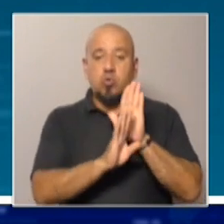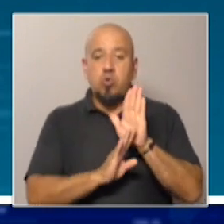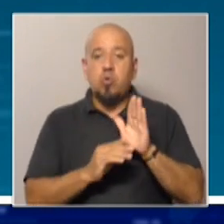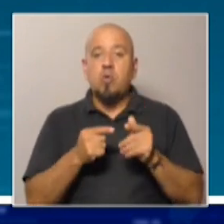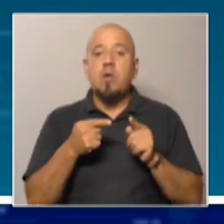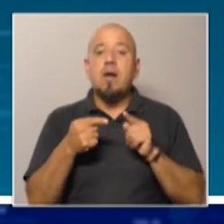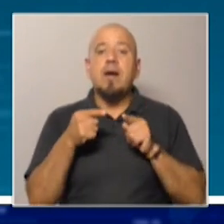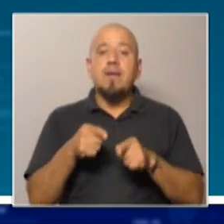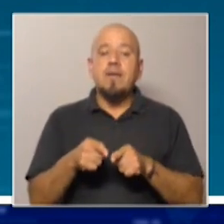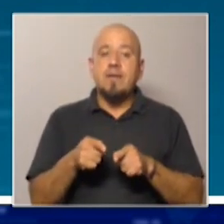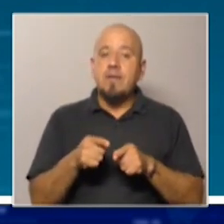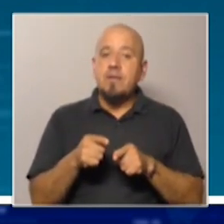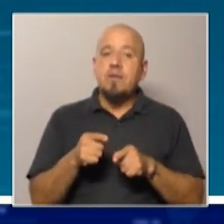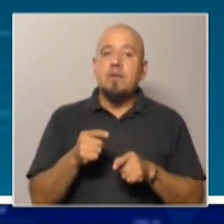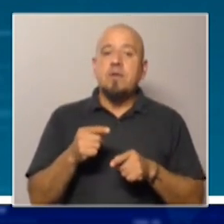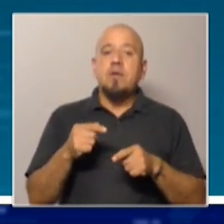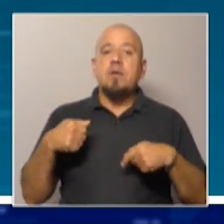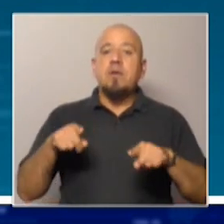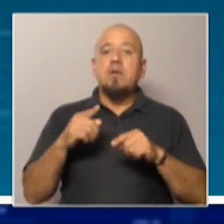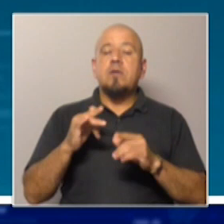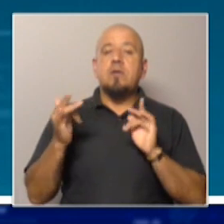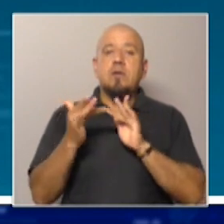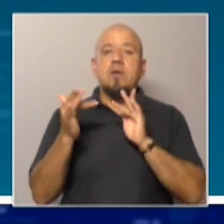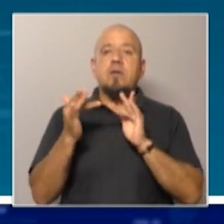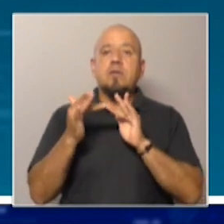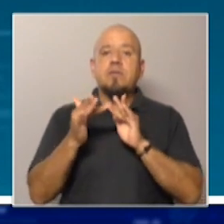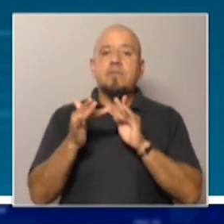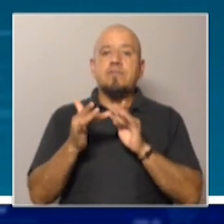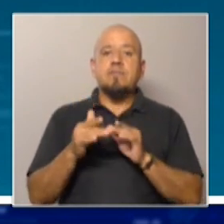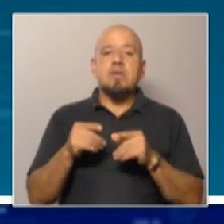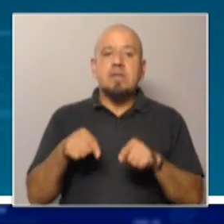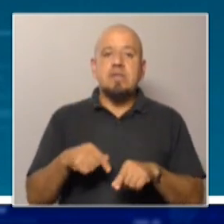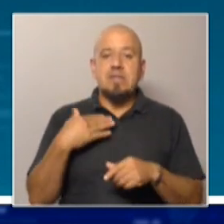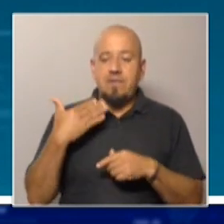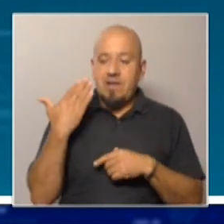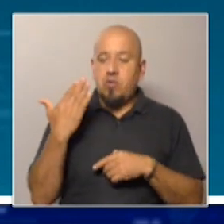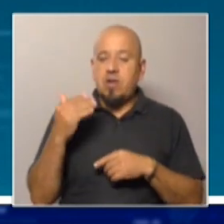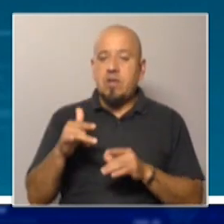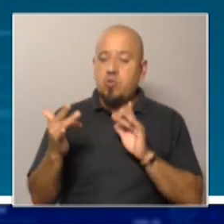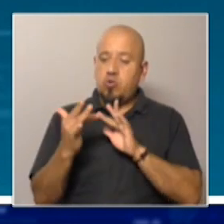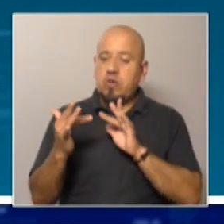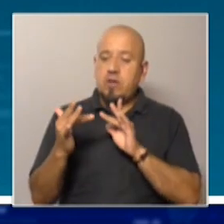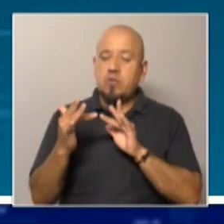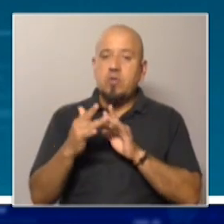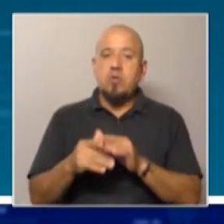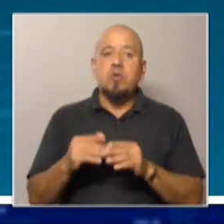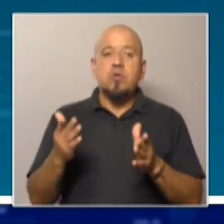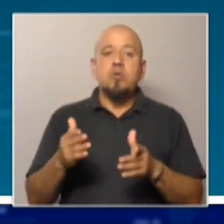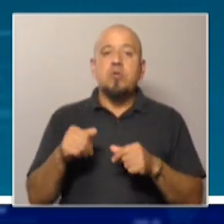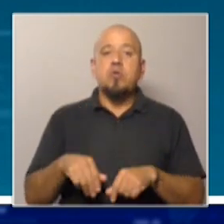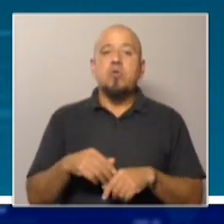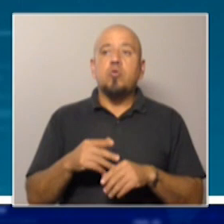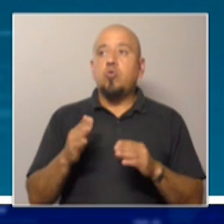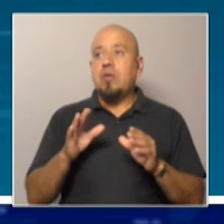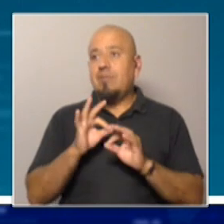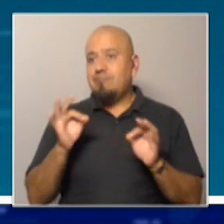se considera el tipo de contacto que se tuvo y se valora si el contacto es de bajo riesgo, de moderado riesgo o